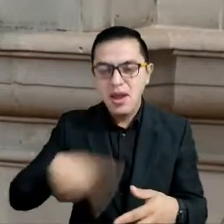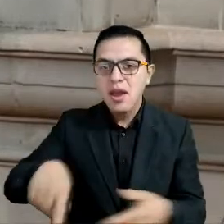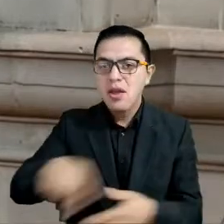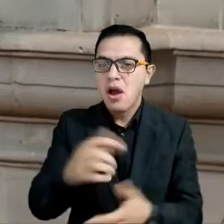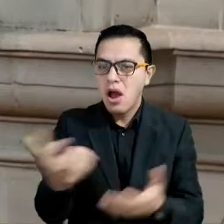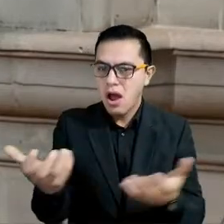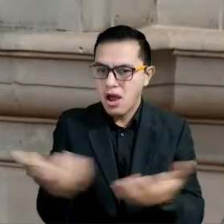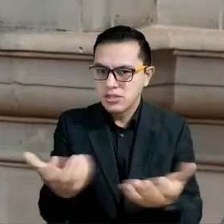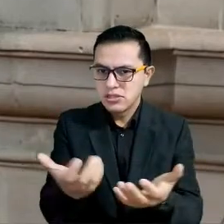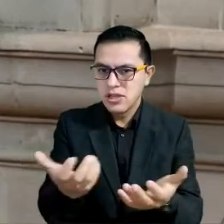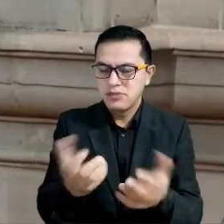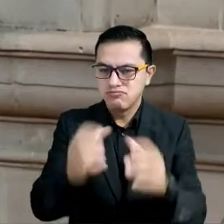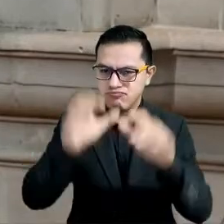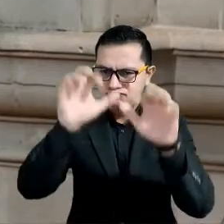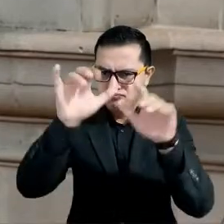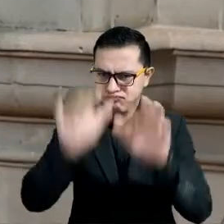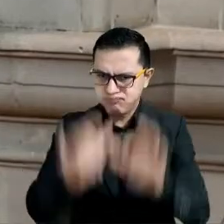que